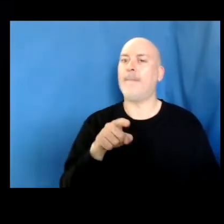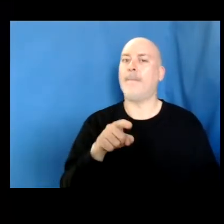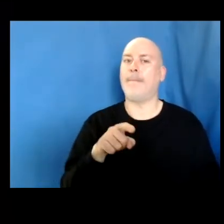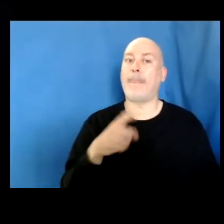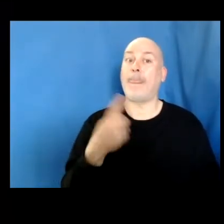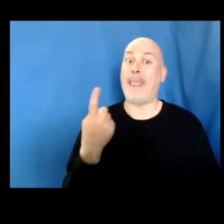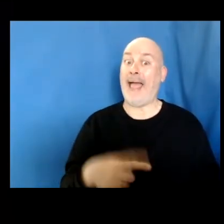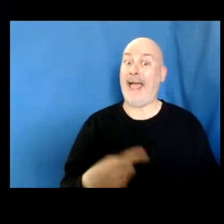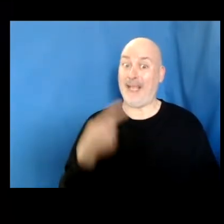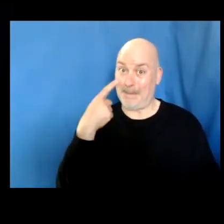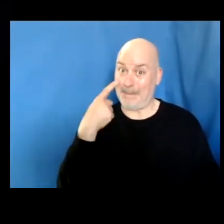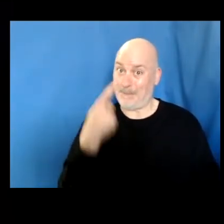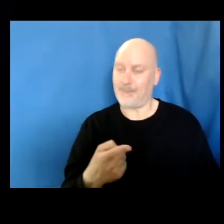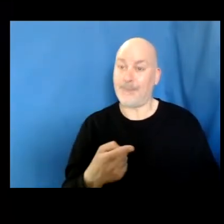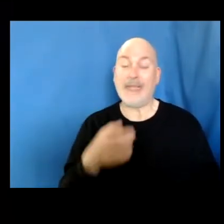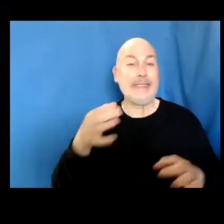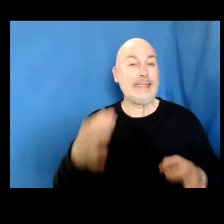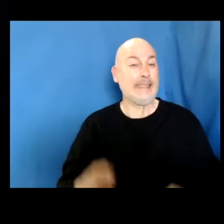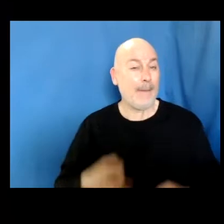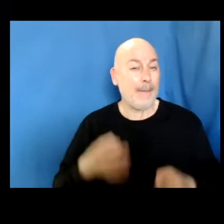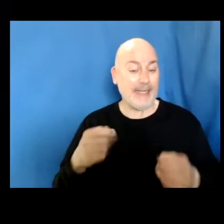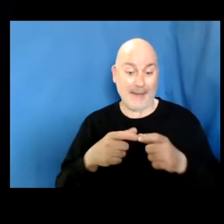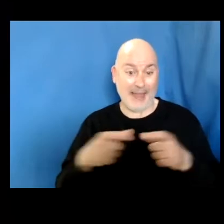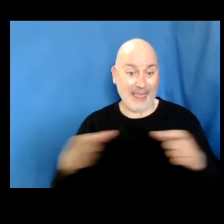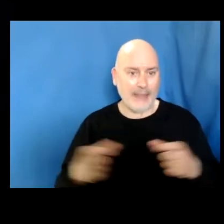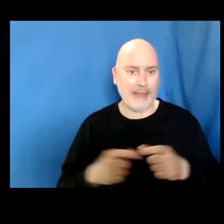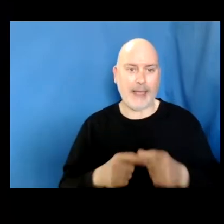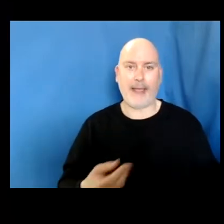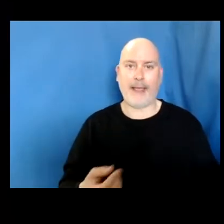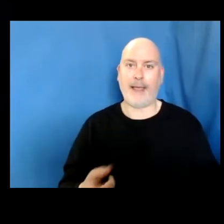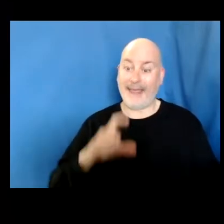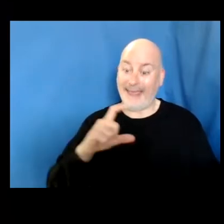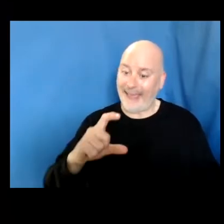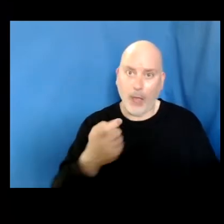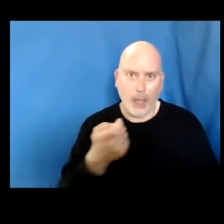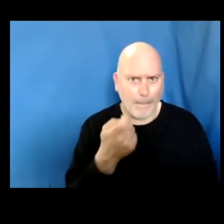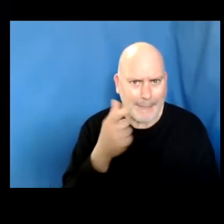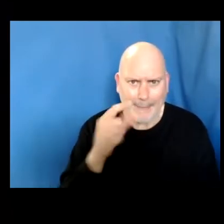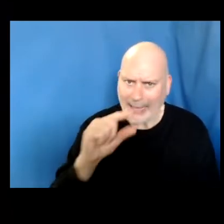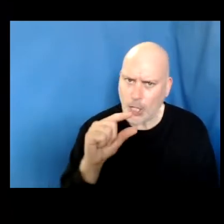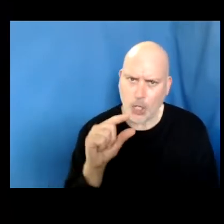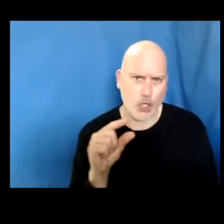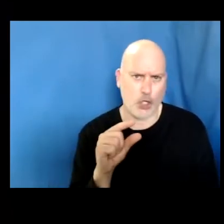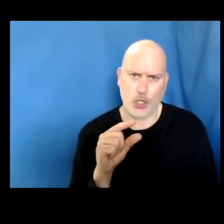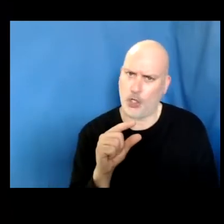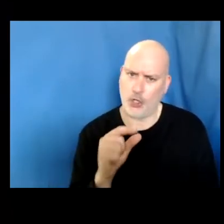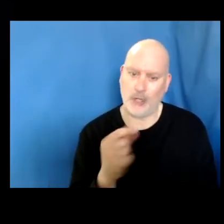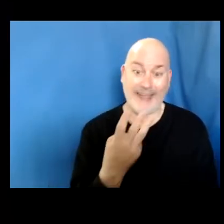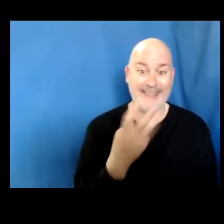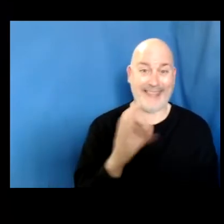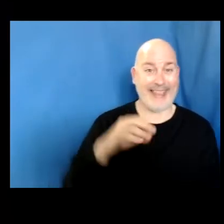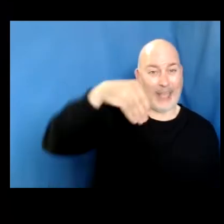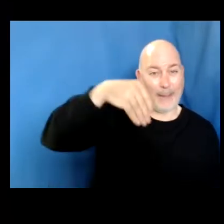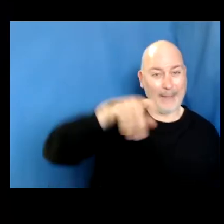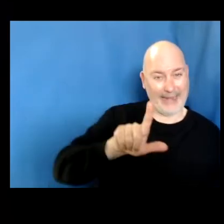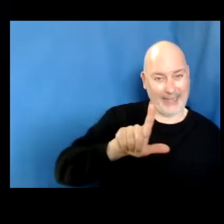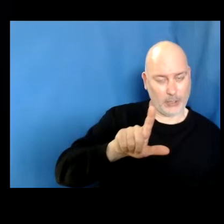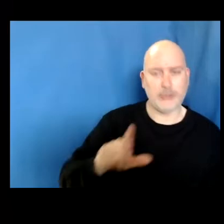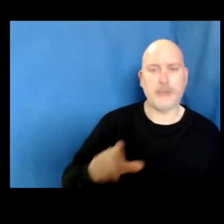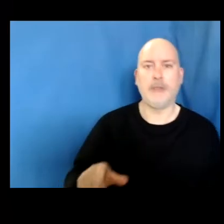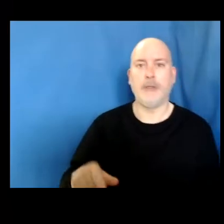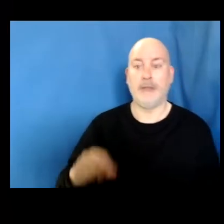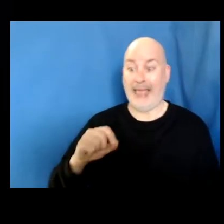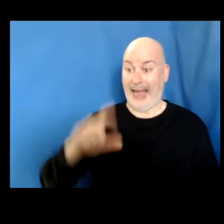veréis que os vamos a recetar siempre el bote pequeñito de 30 mililitros. No es porque no queramos recetar botes más